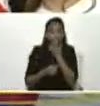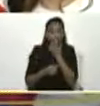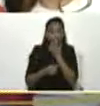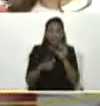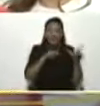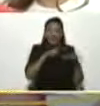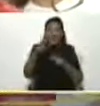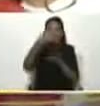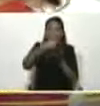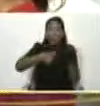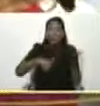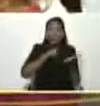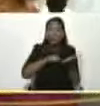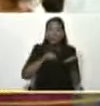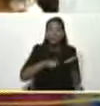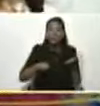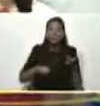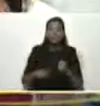0424-5555 Corrientes.